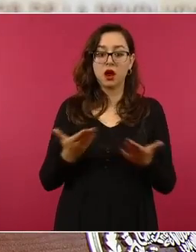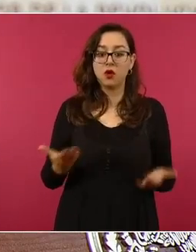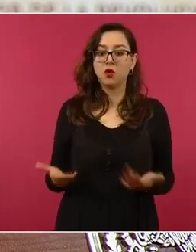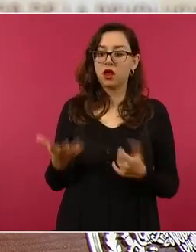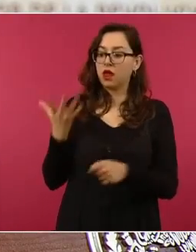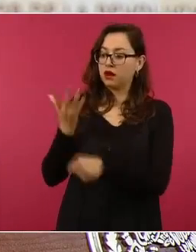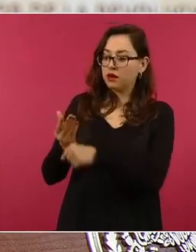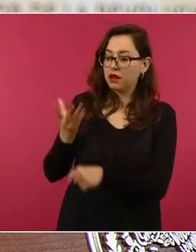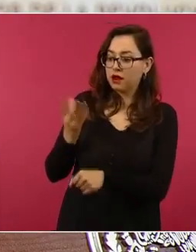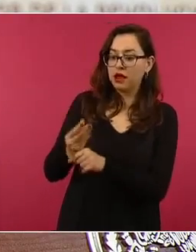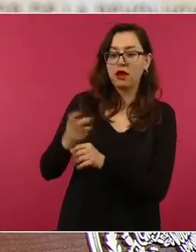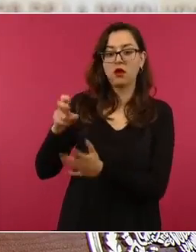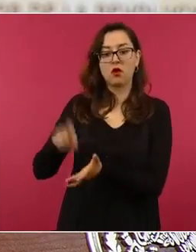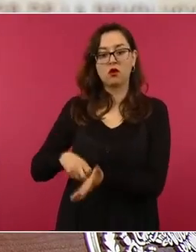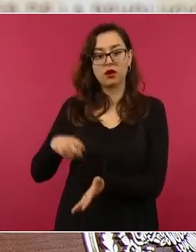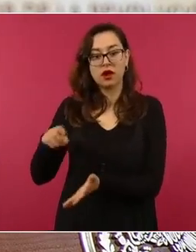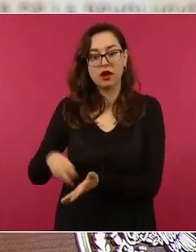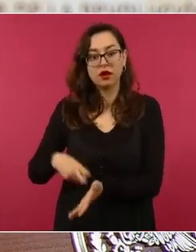hay